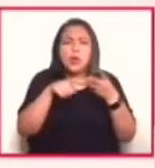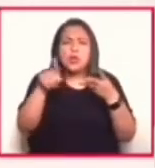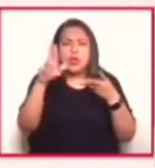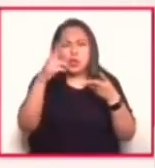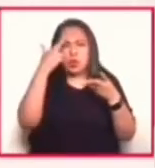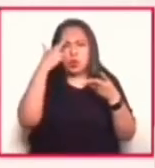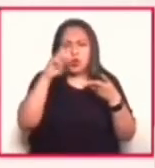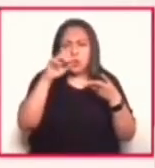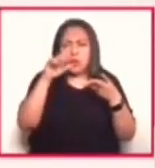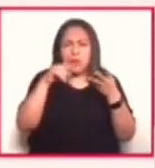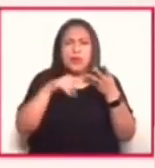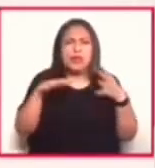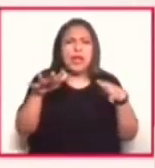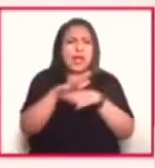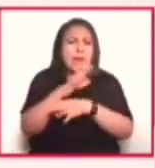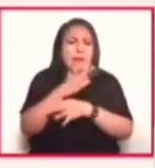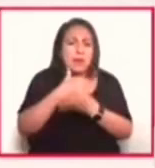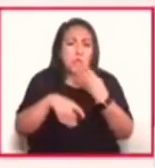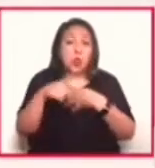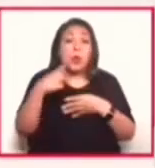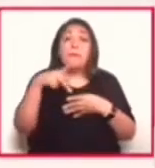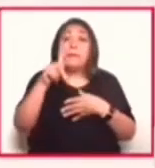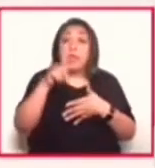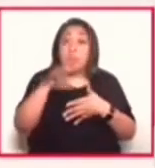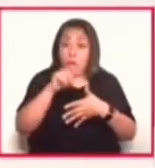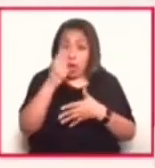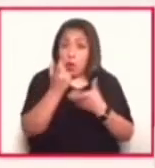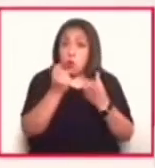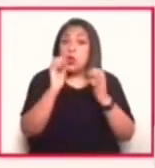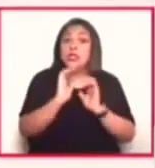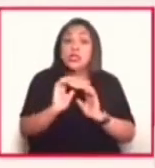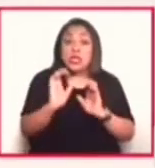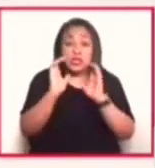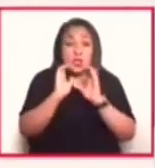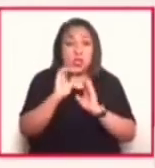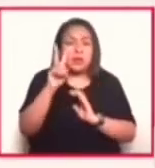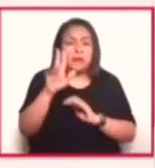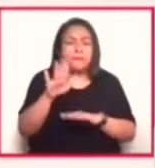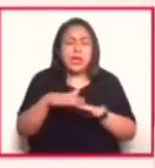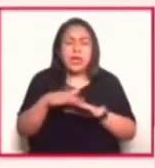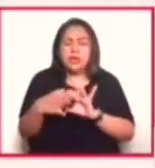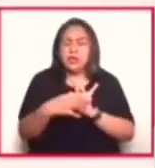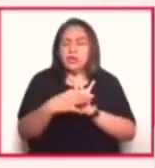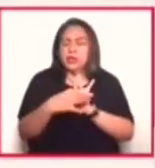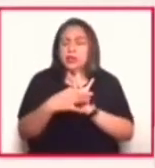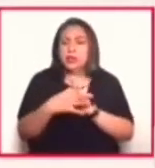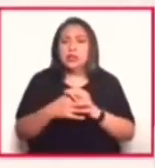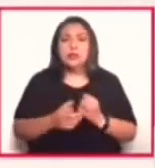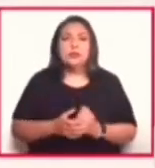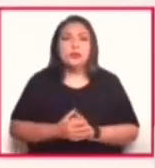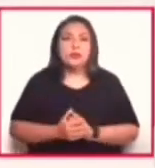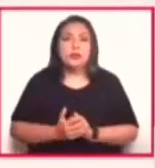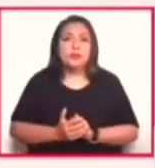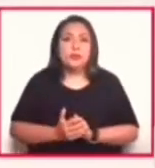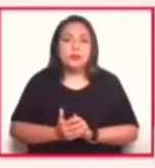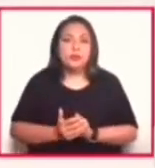y Todo Cambia. Pero sin duda, hay algunas que le resultaron más cercanas.